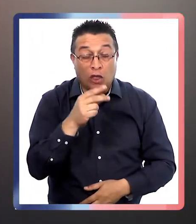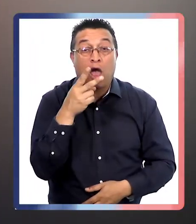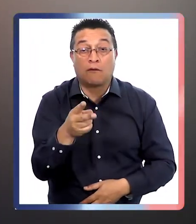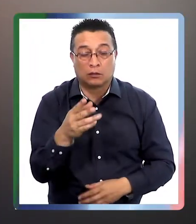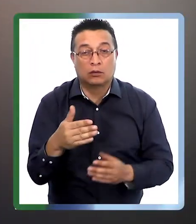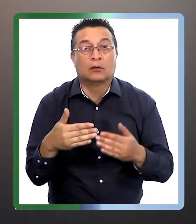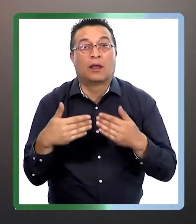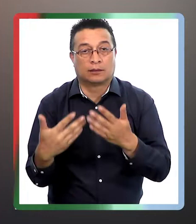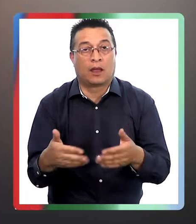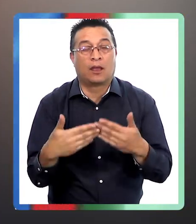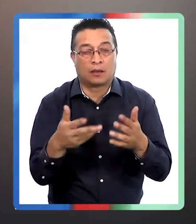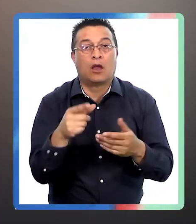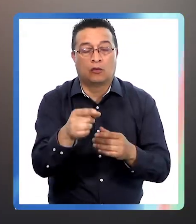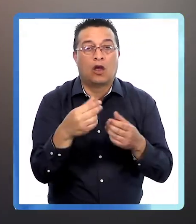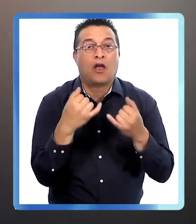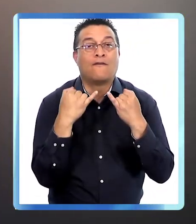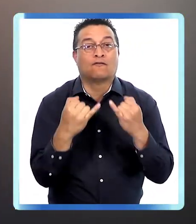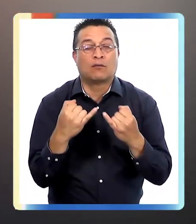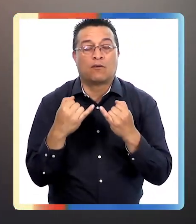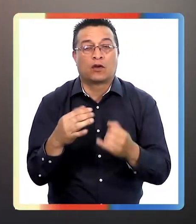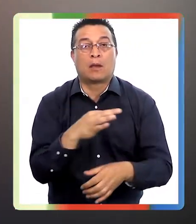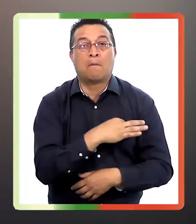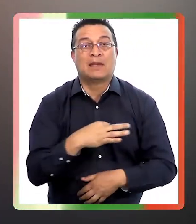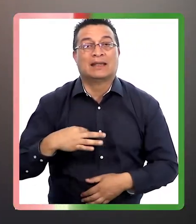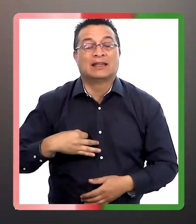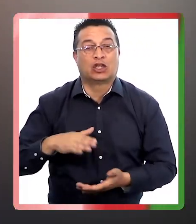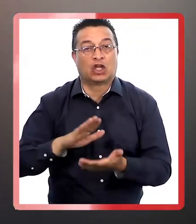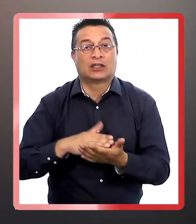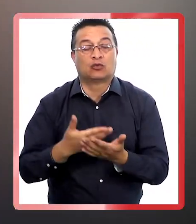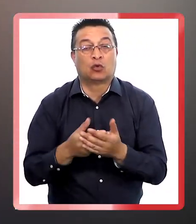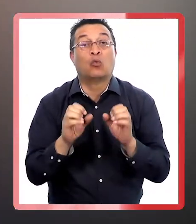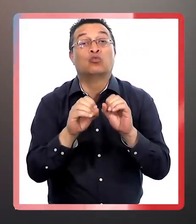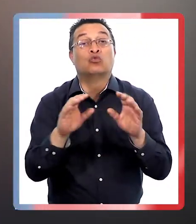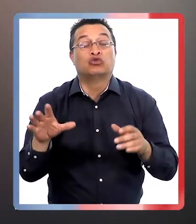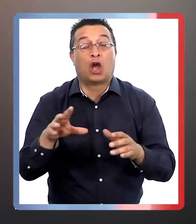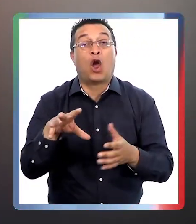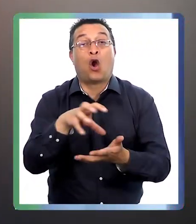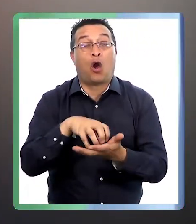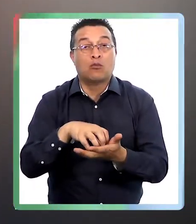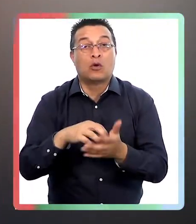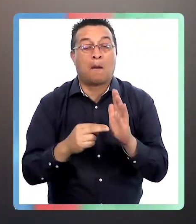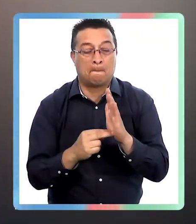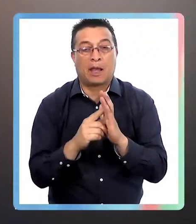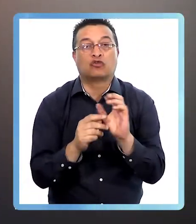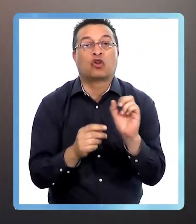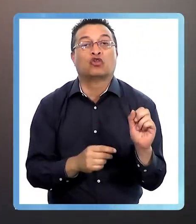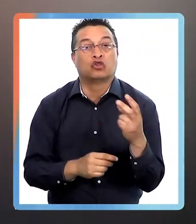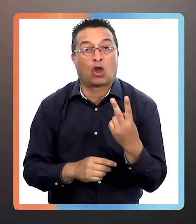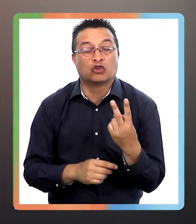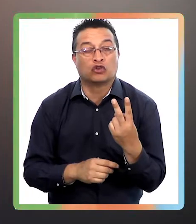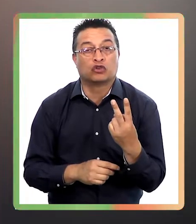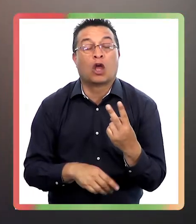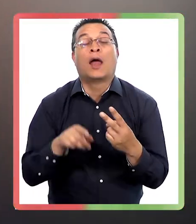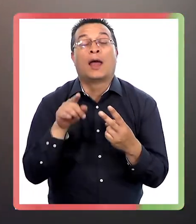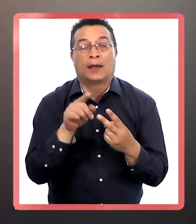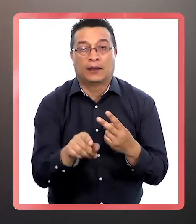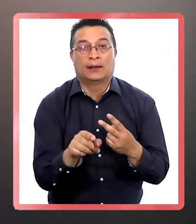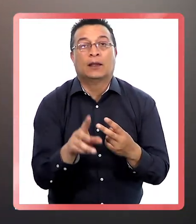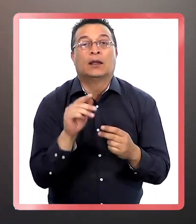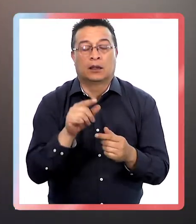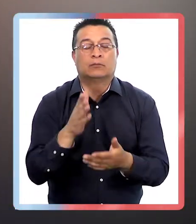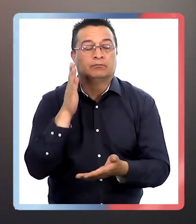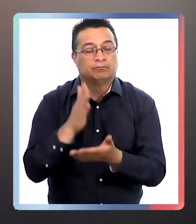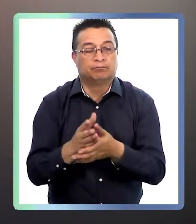entregando reportes del Ministerio de Salud que muchas de las comunas están bajando incluso a fase 2, es decir, se están ahí restringiendo